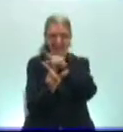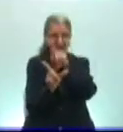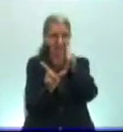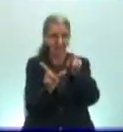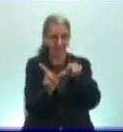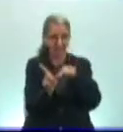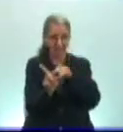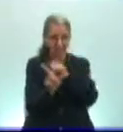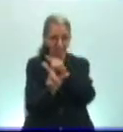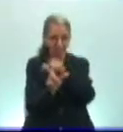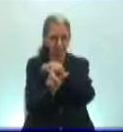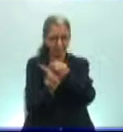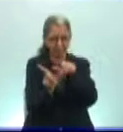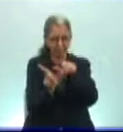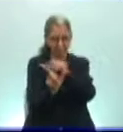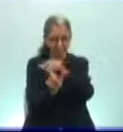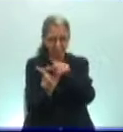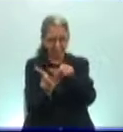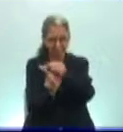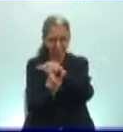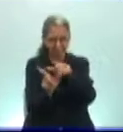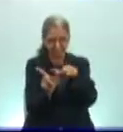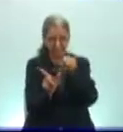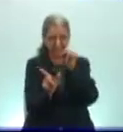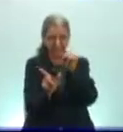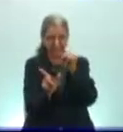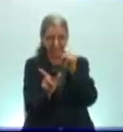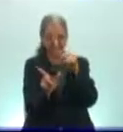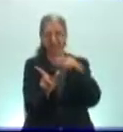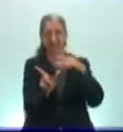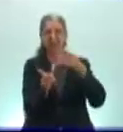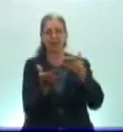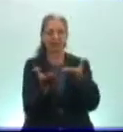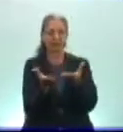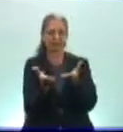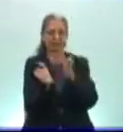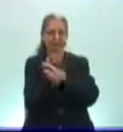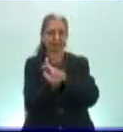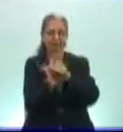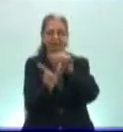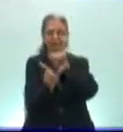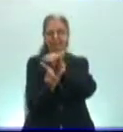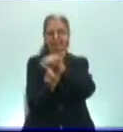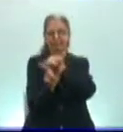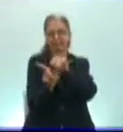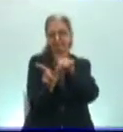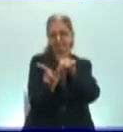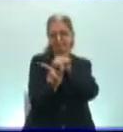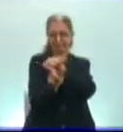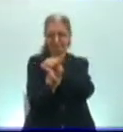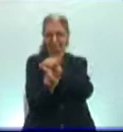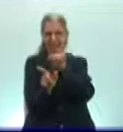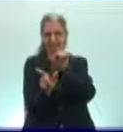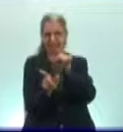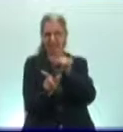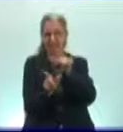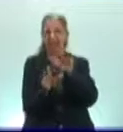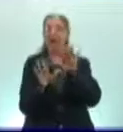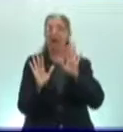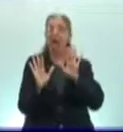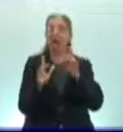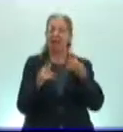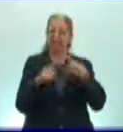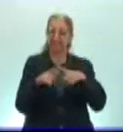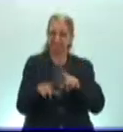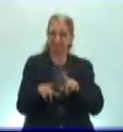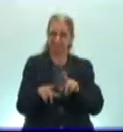generalmente tomamos es 3,14. Pero ustedes también conocen que el diámetro es igual